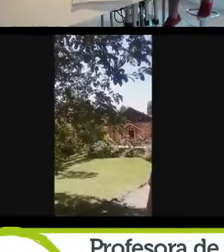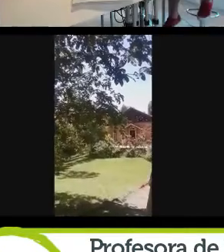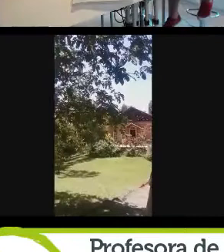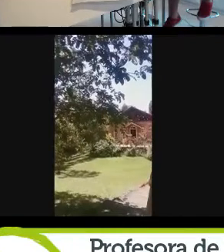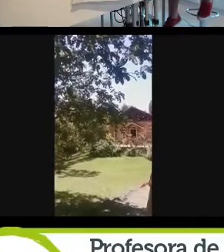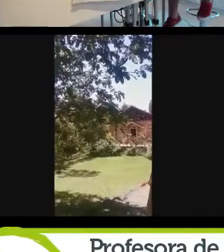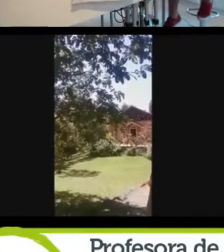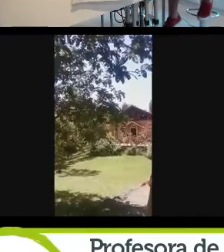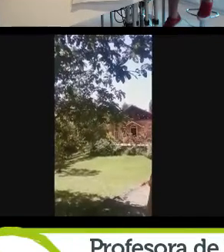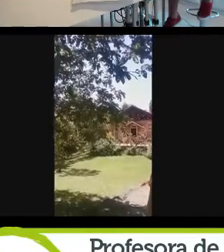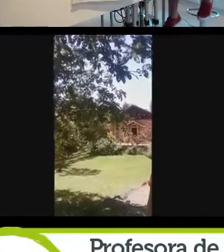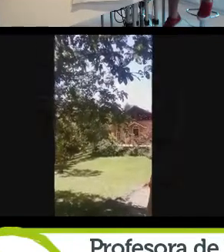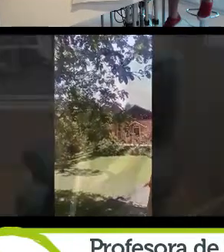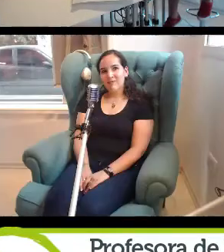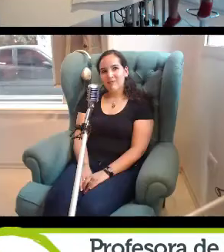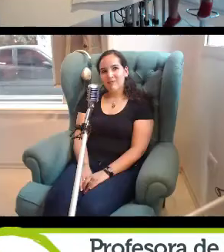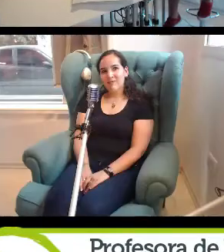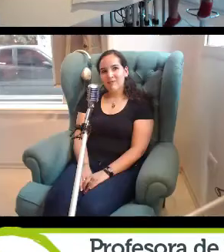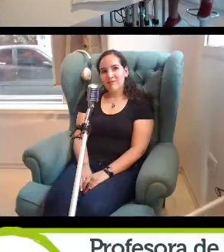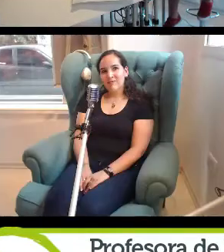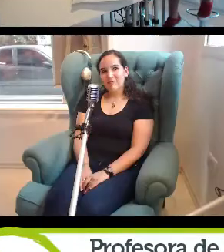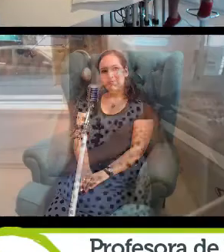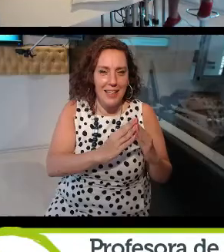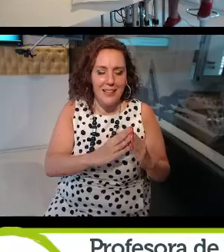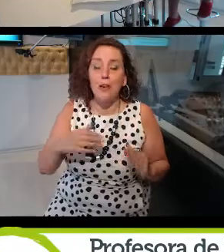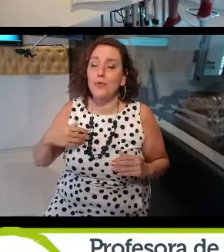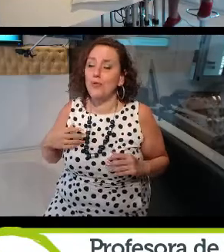Esa es una cabaña y les voy a mandar fotitos